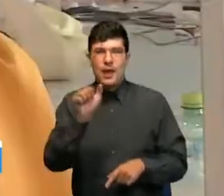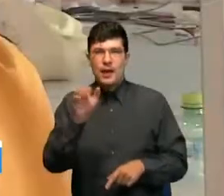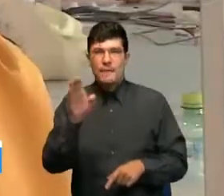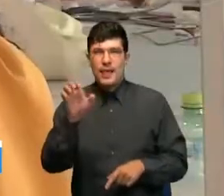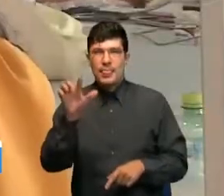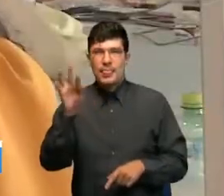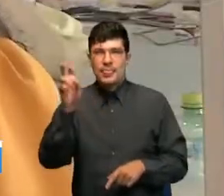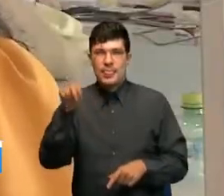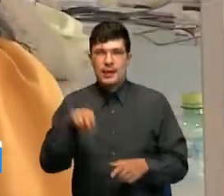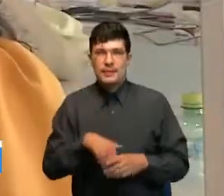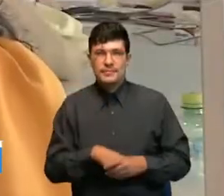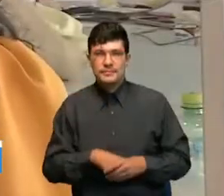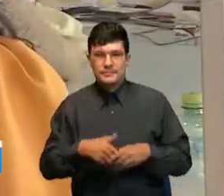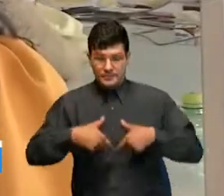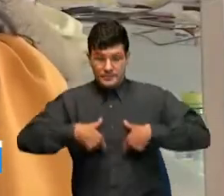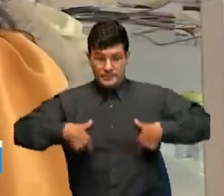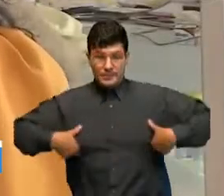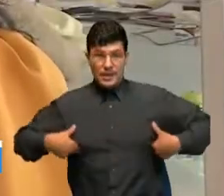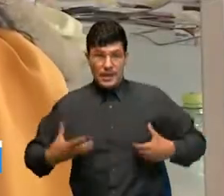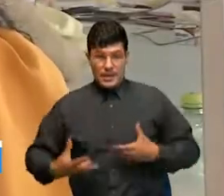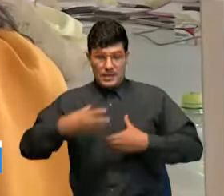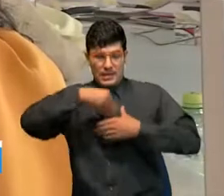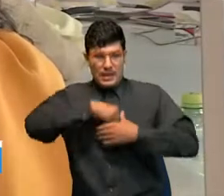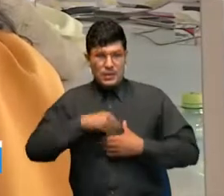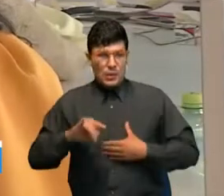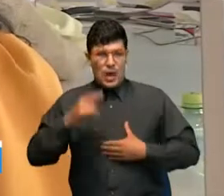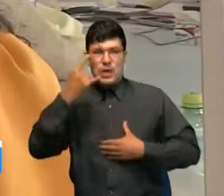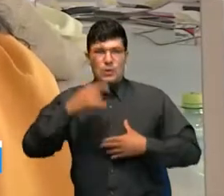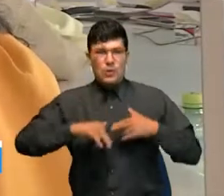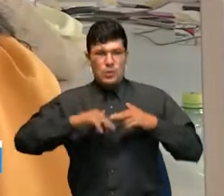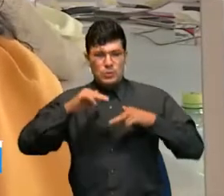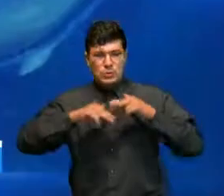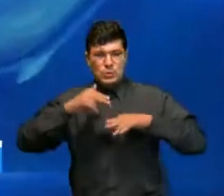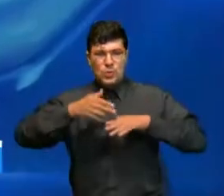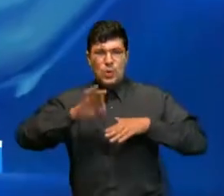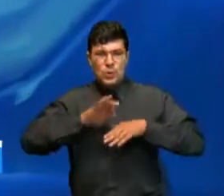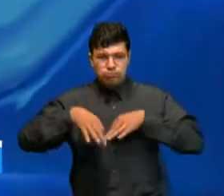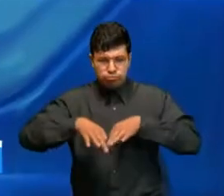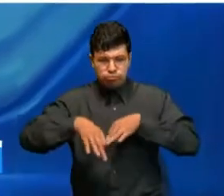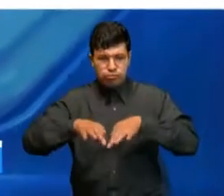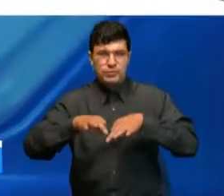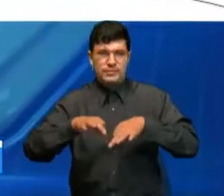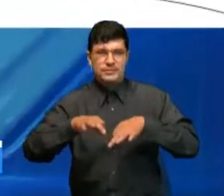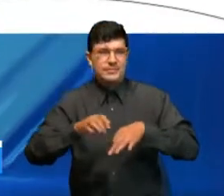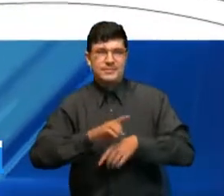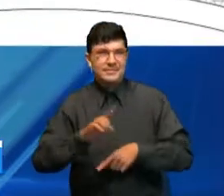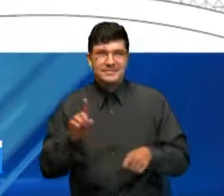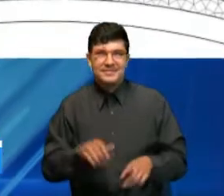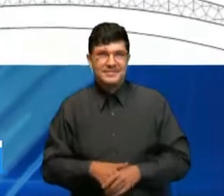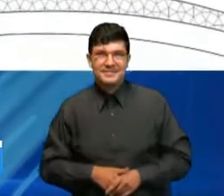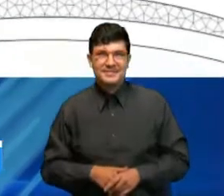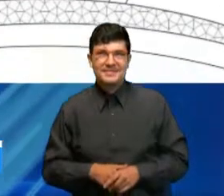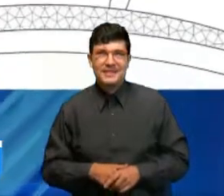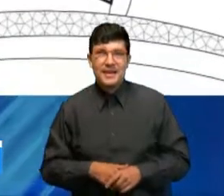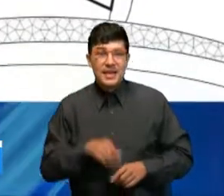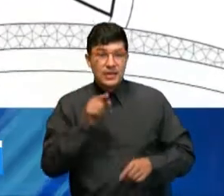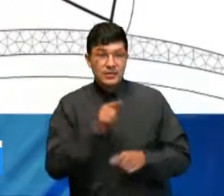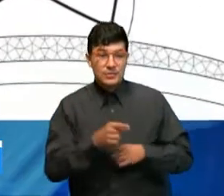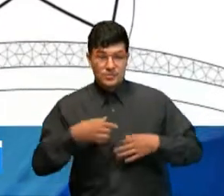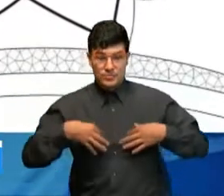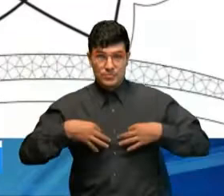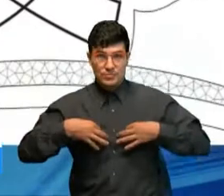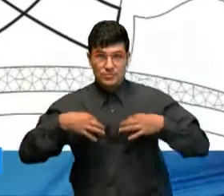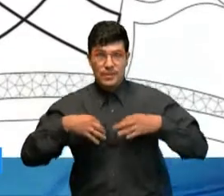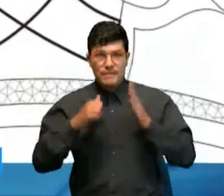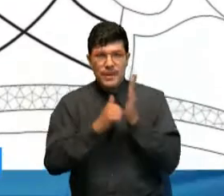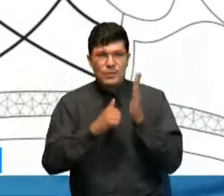brasier pues no se tiene ninguna costura interna, es un material textil cuyos componentes son de origen natural,